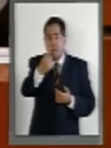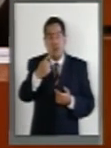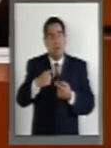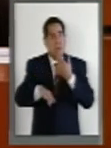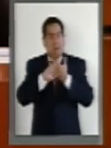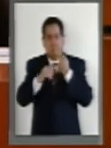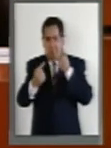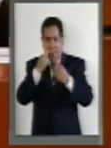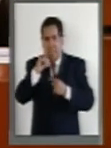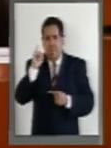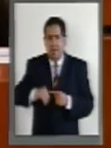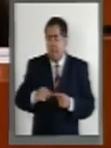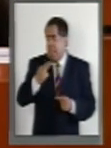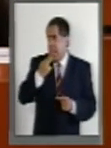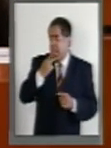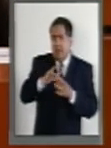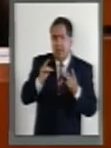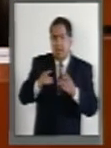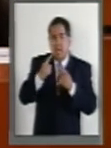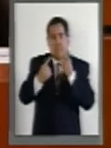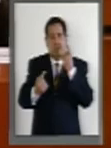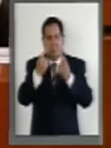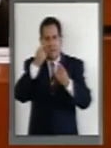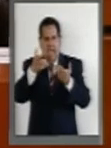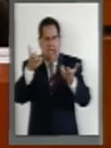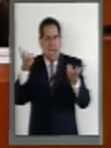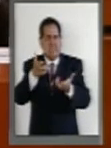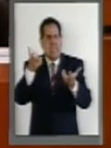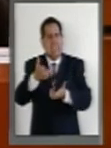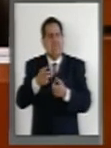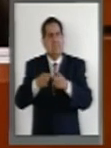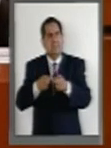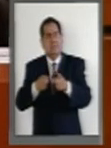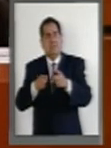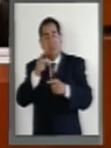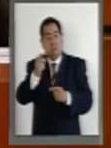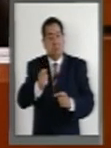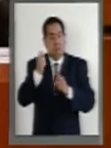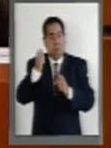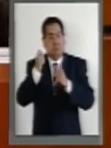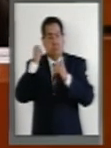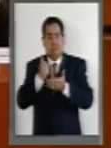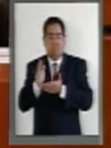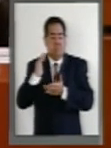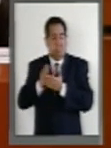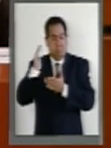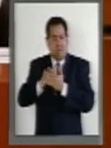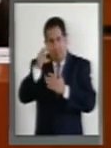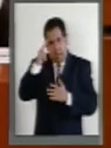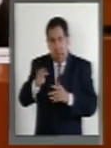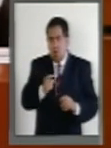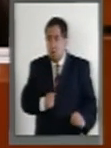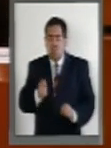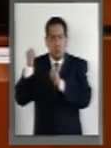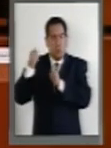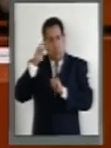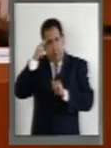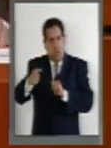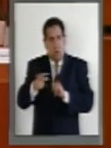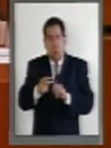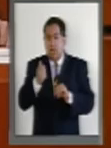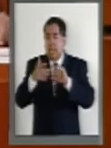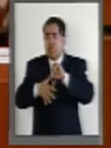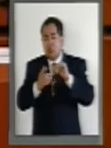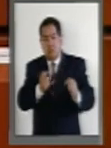agredido con la lengua, nos ha agredido en la práctica y ha expulsado el mayor número de mexicanos de ese territorio y de